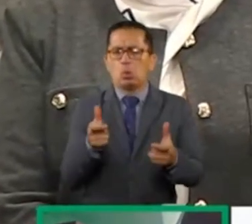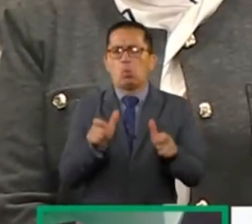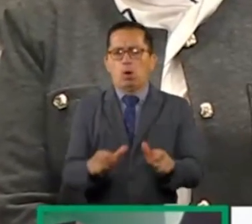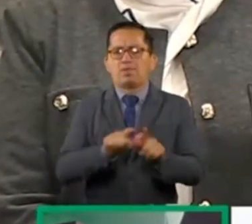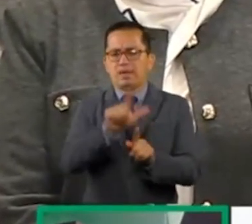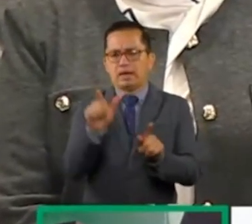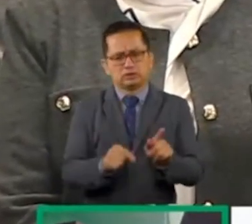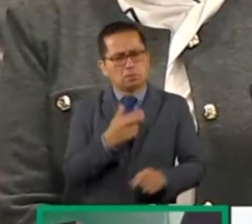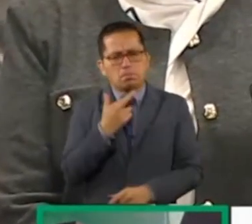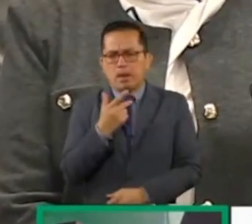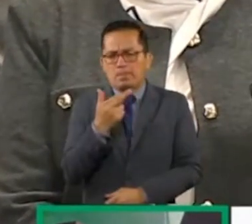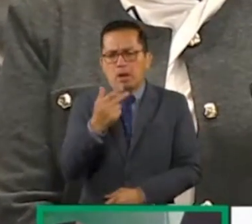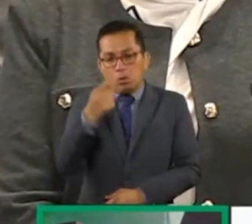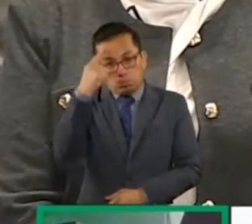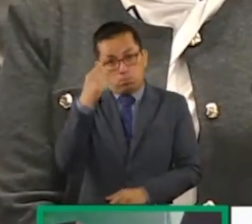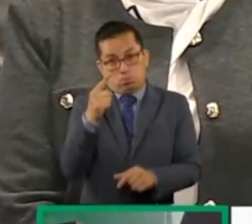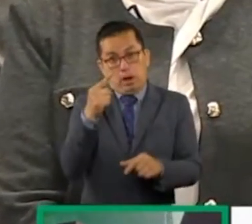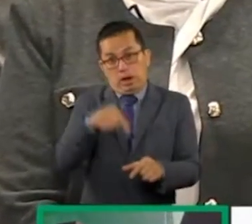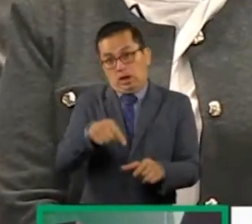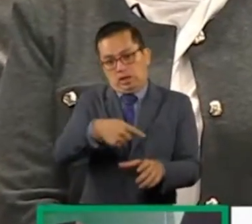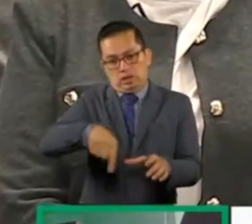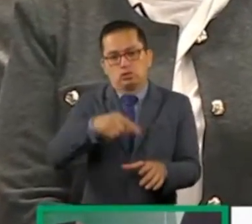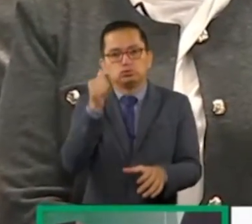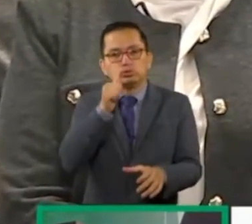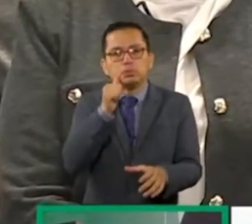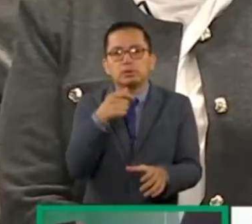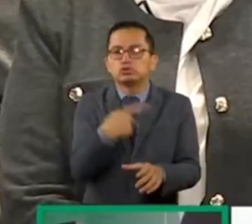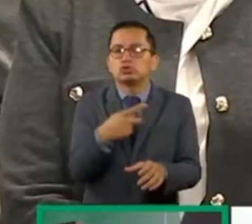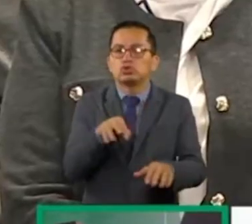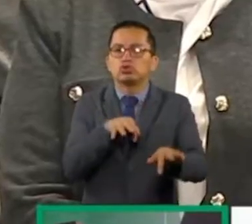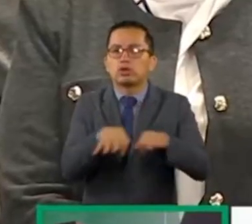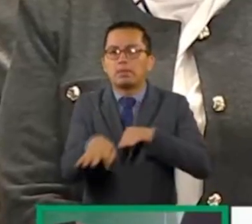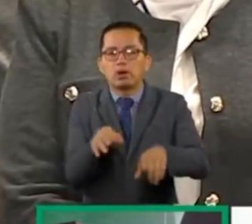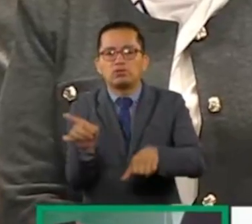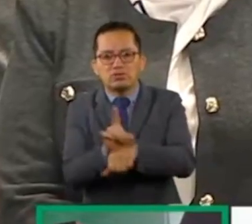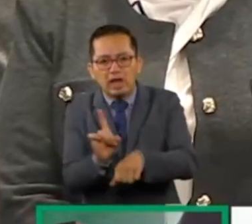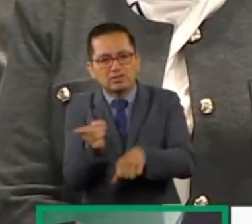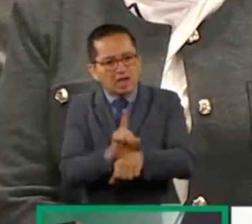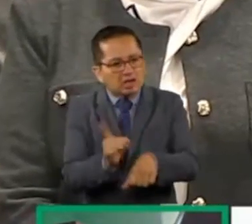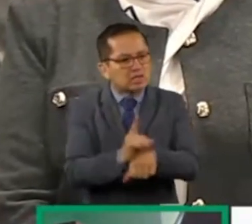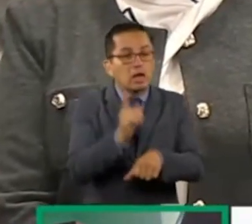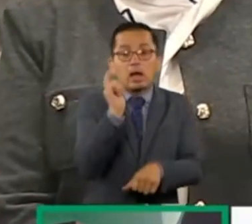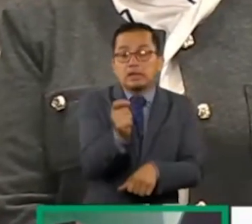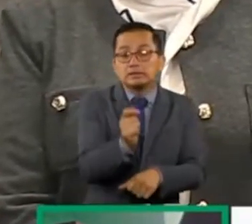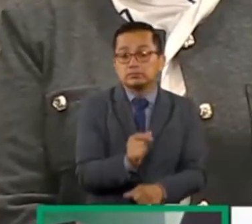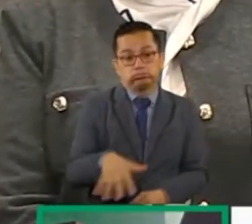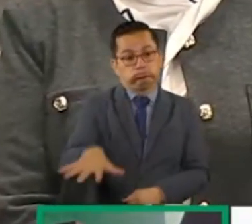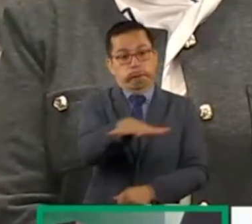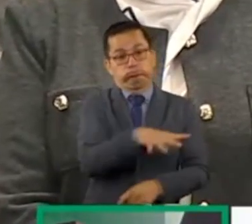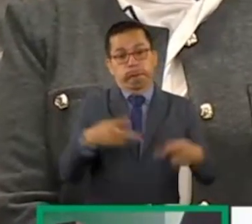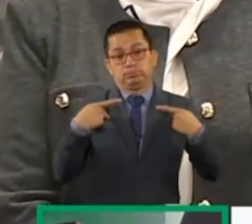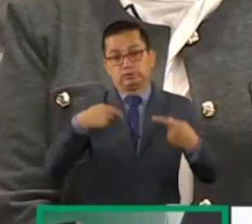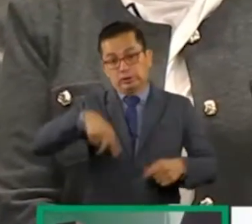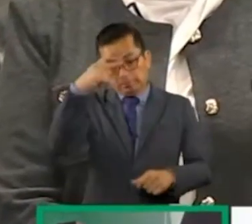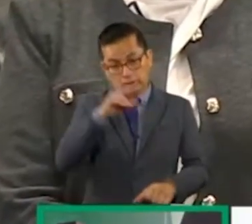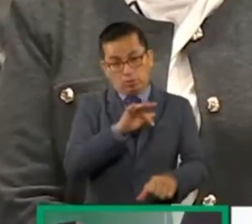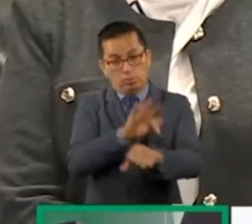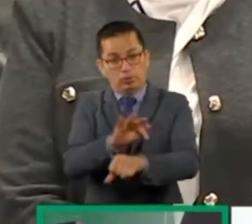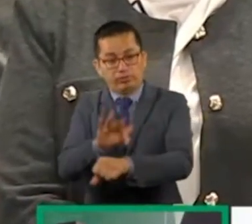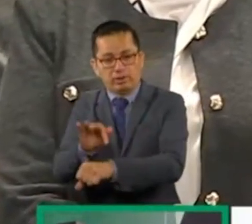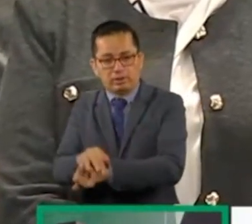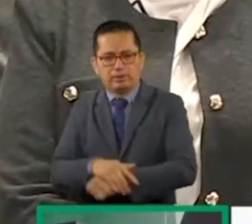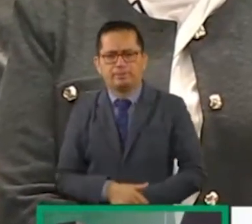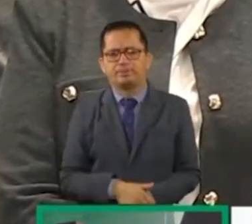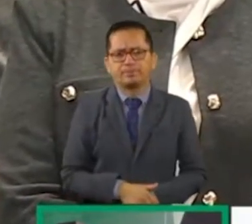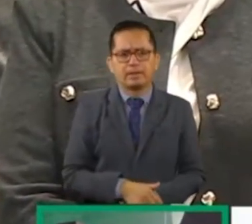quienes día a día dan la cara y protegen a todas las y los mexicanos. Con esta reforma, si el personal de la Guardia Nacional